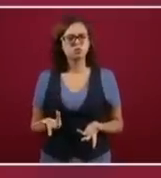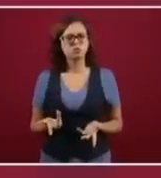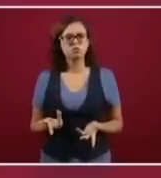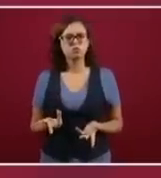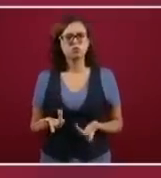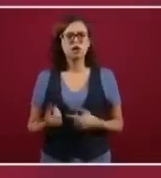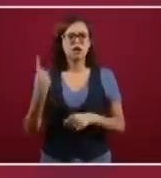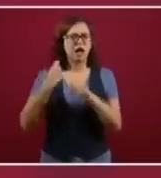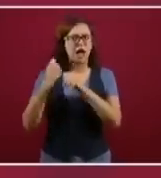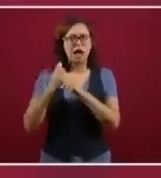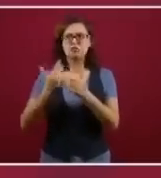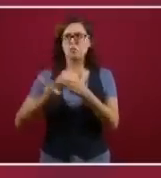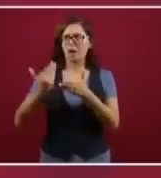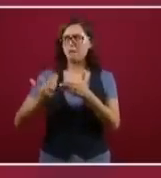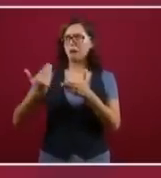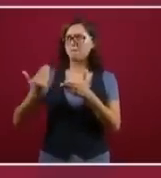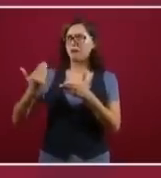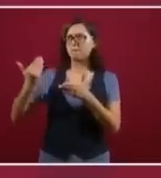y los otros años?